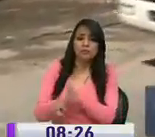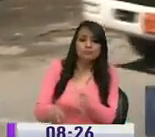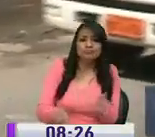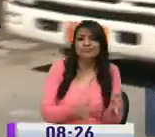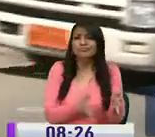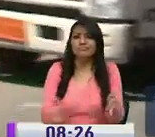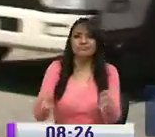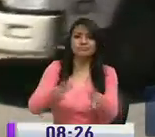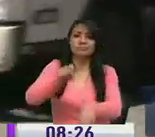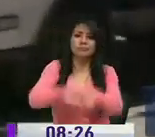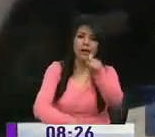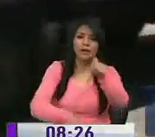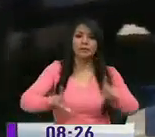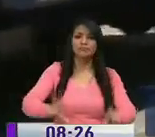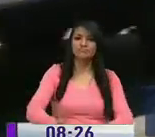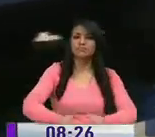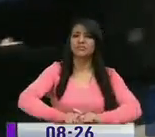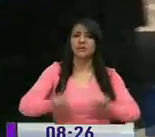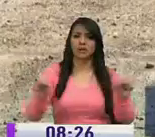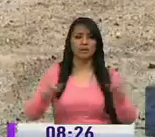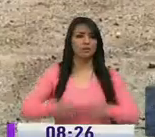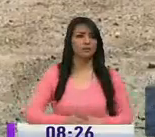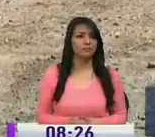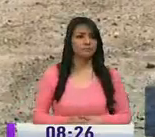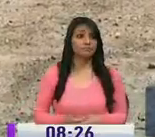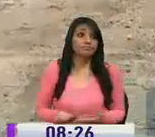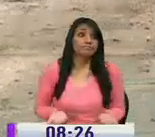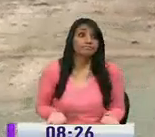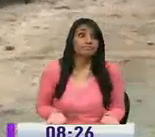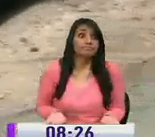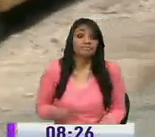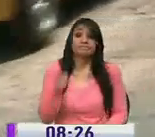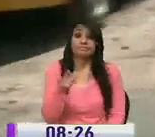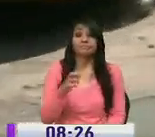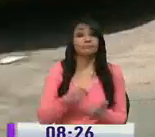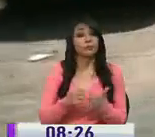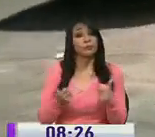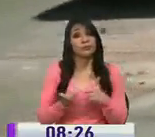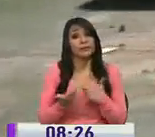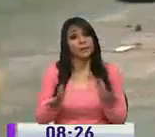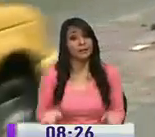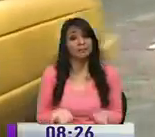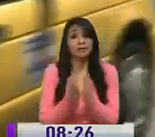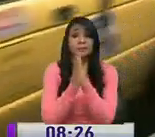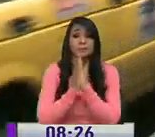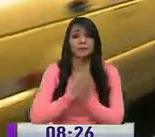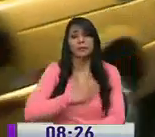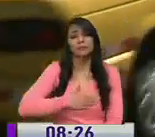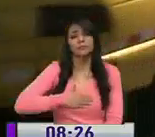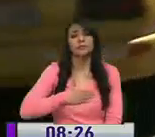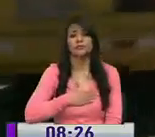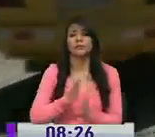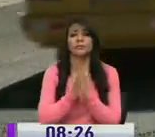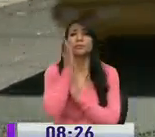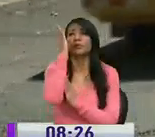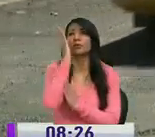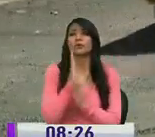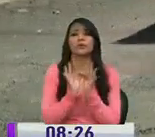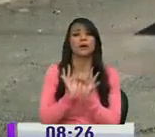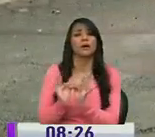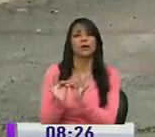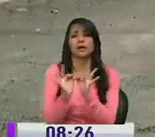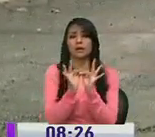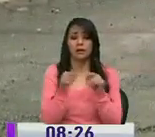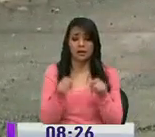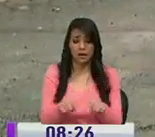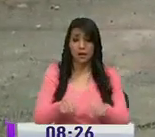Dice que se rompen los resortes, no sé qué. Entonces estamos con esa dificultad. Que hagan el favor de, por Dios, venir a darnos arreglando esto.